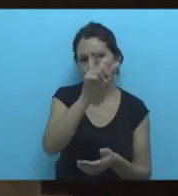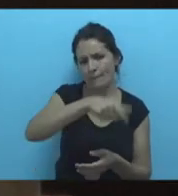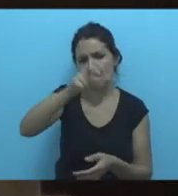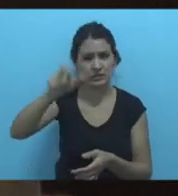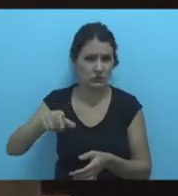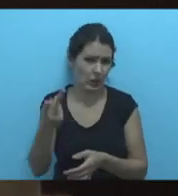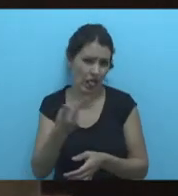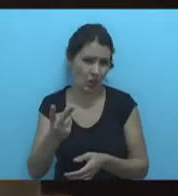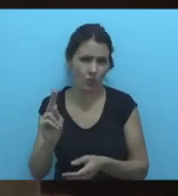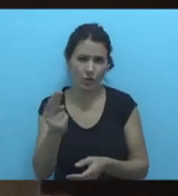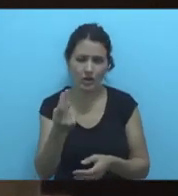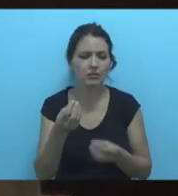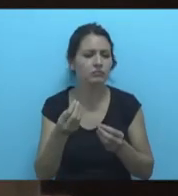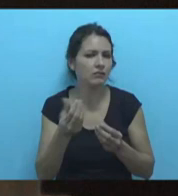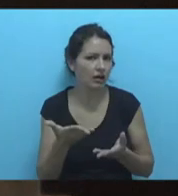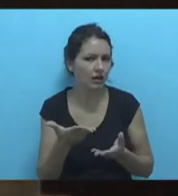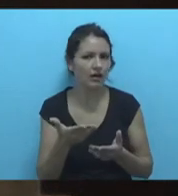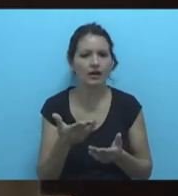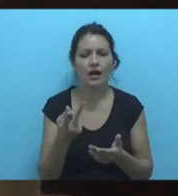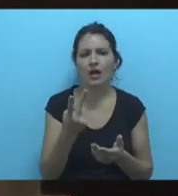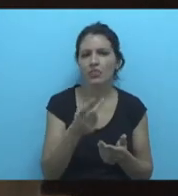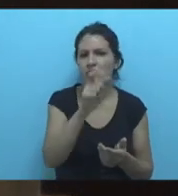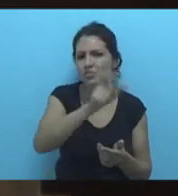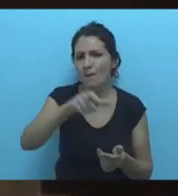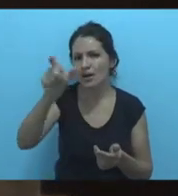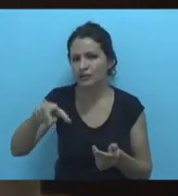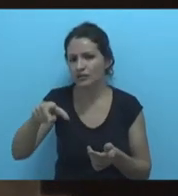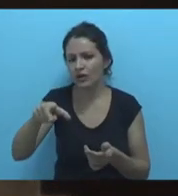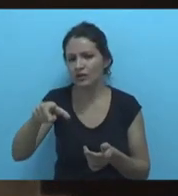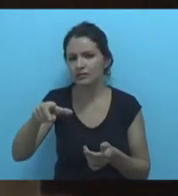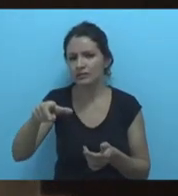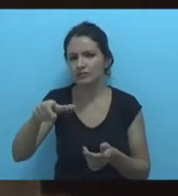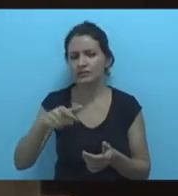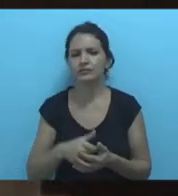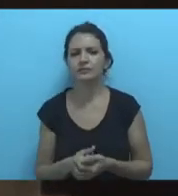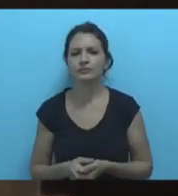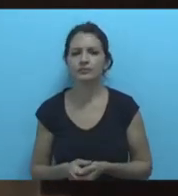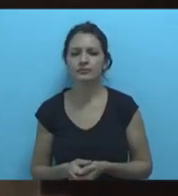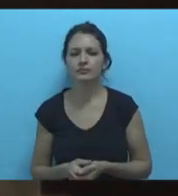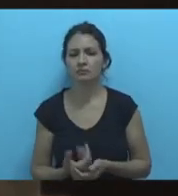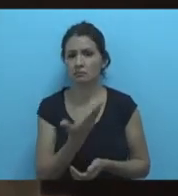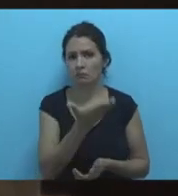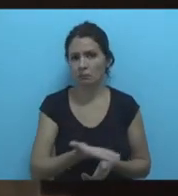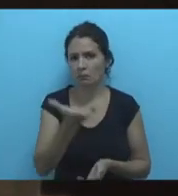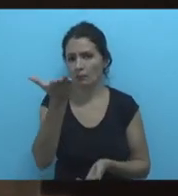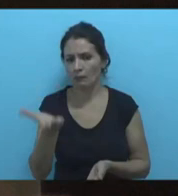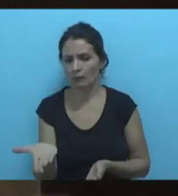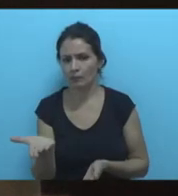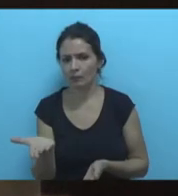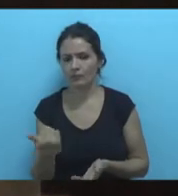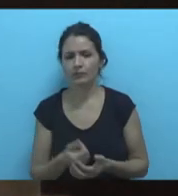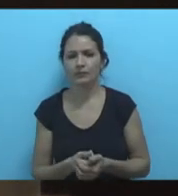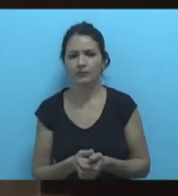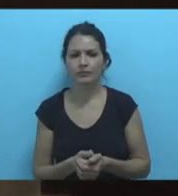posible. Bueno, obviamente son dos personas que, como se ha dicho acá en este recinto, que